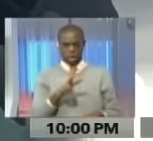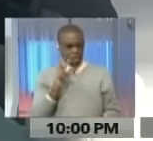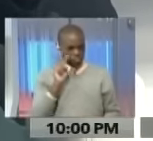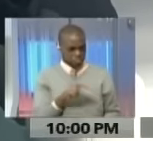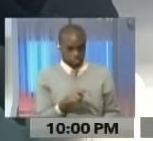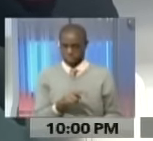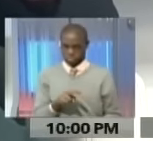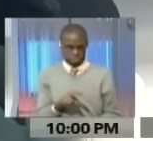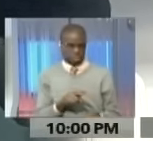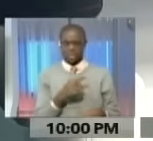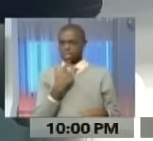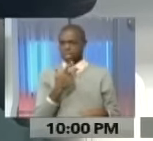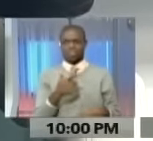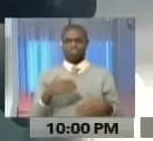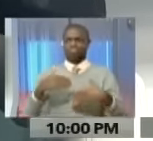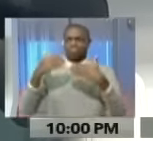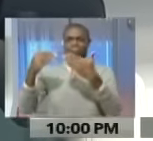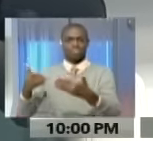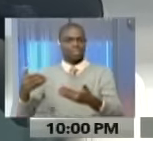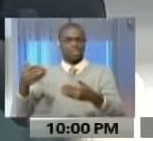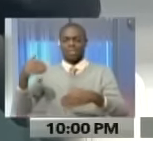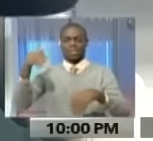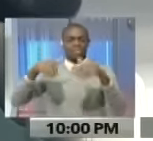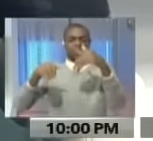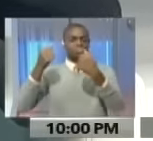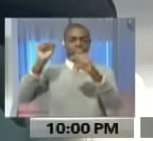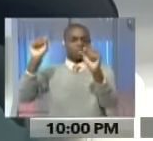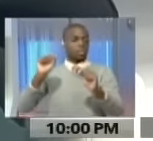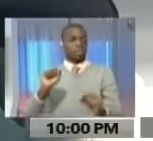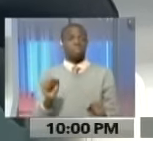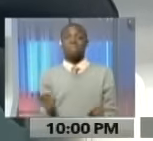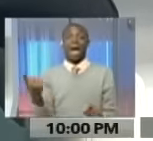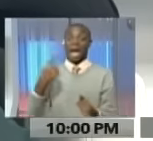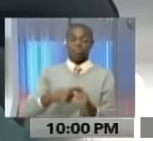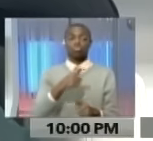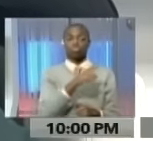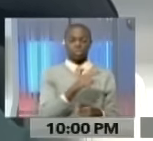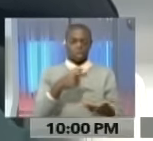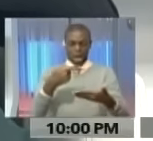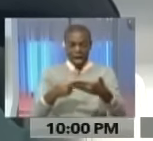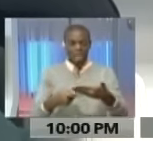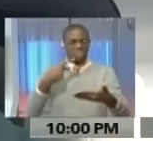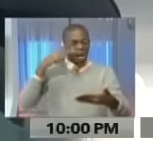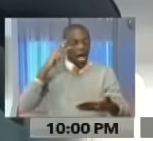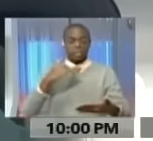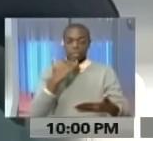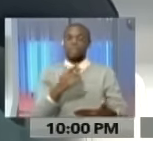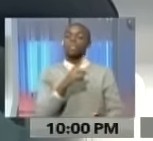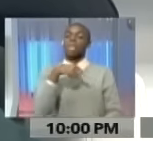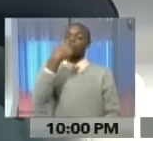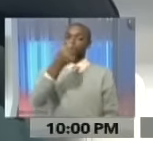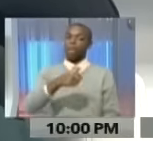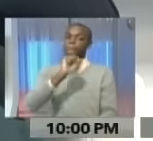a haber ningún tipo de referendo revocatorio sino que usted tiene que responder civil y penalmente por esto que está ocurriendo aquí Imagínate tú en Estados Unidos de Norteamérica